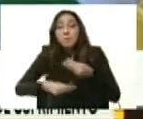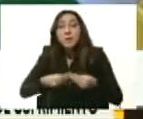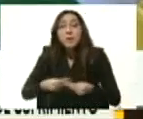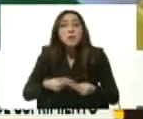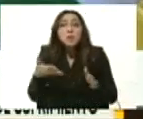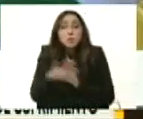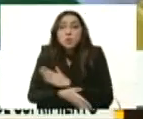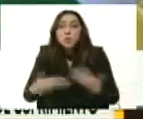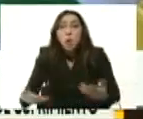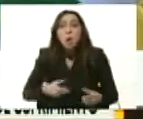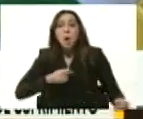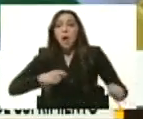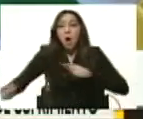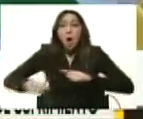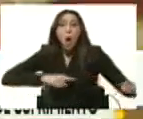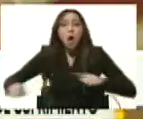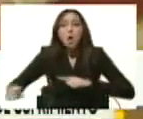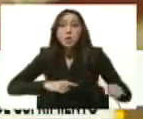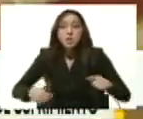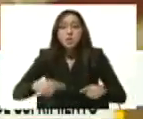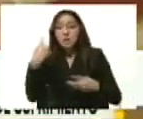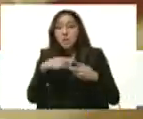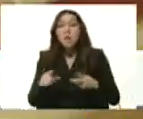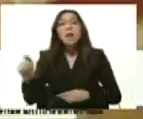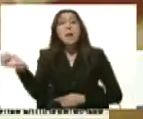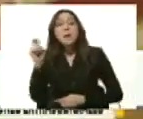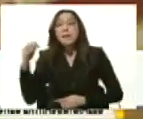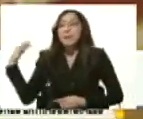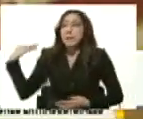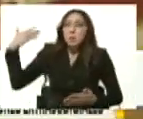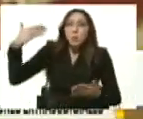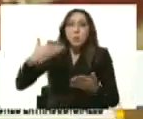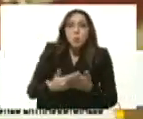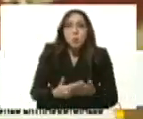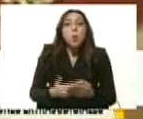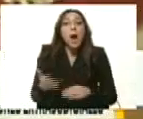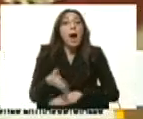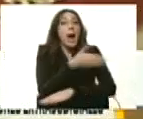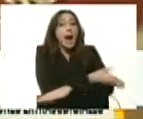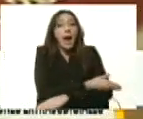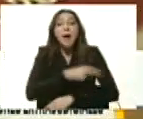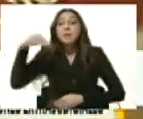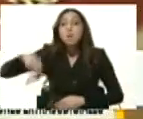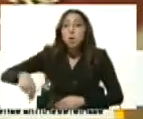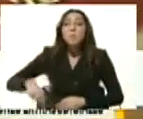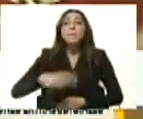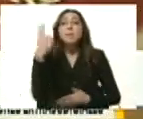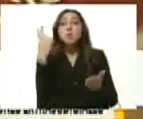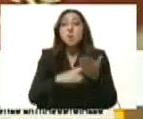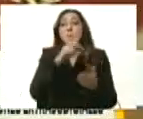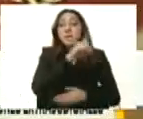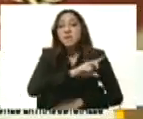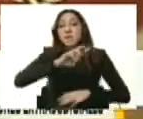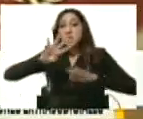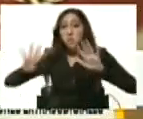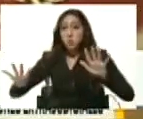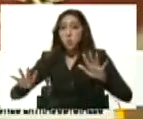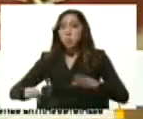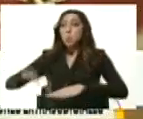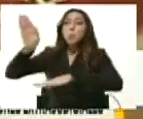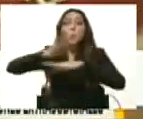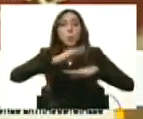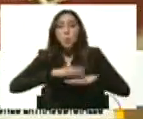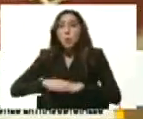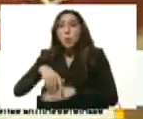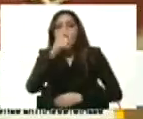Estado coordinado y gestado varios meses antes de noviembre de 2019, con llamados expresos